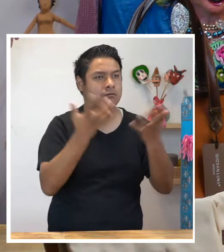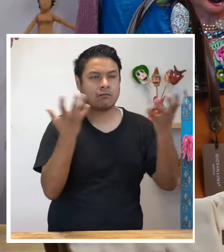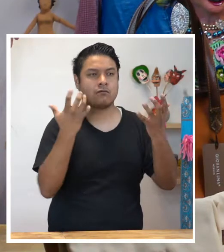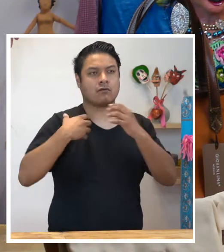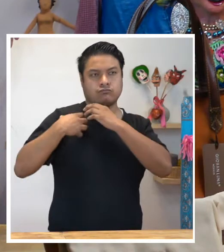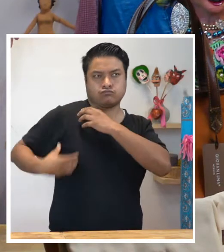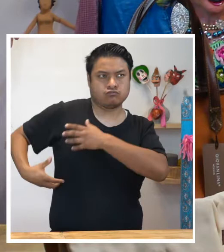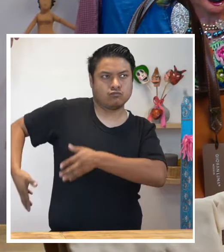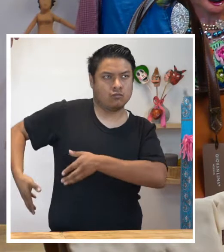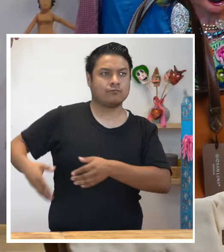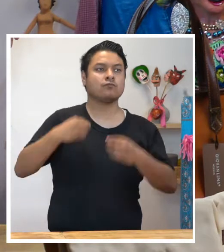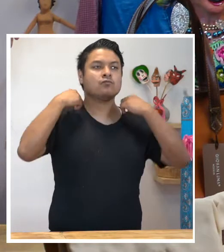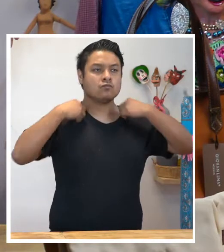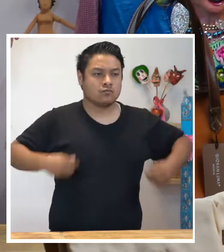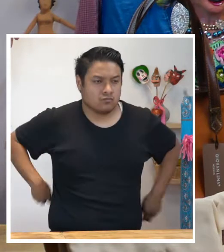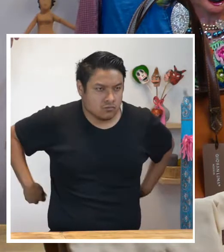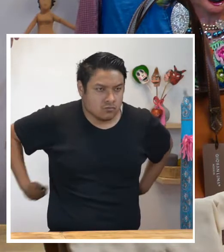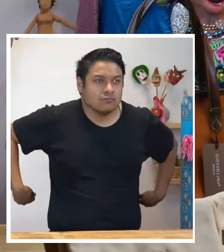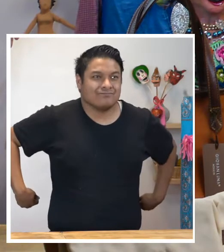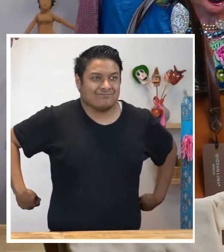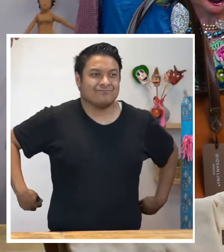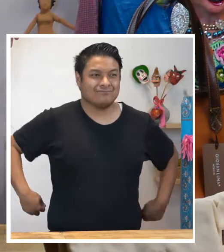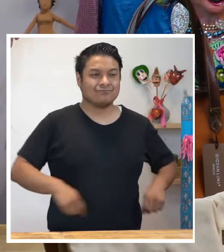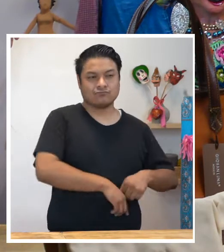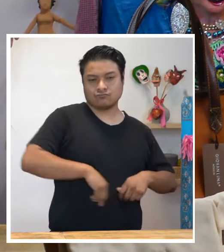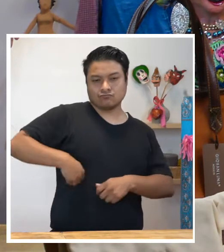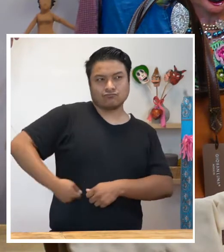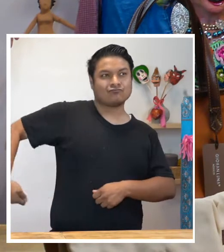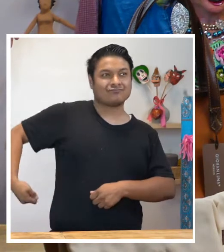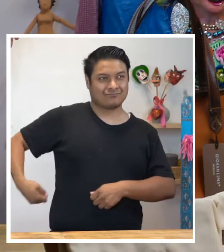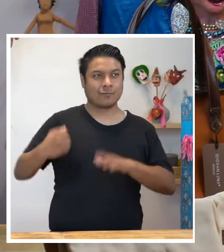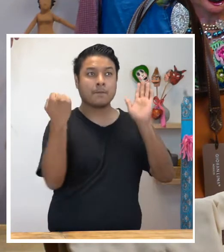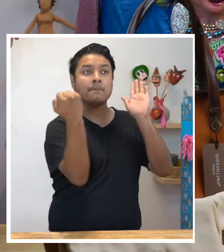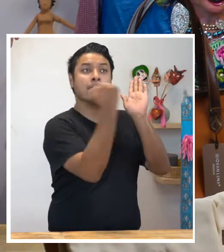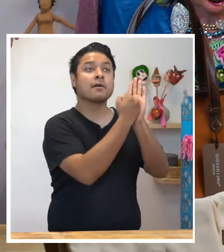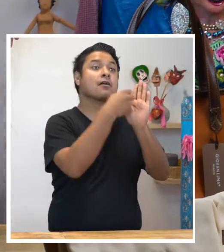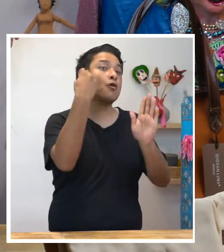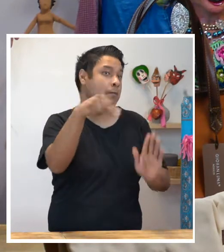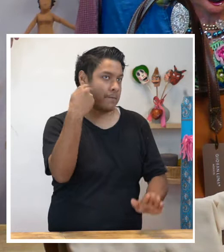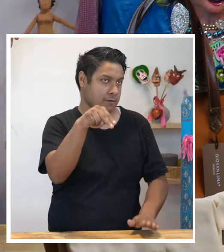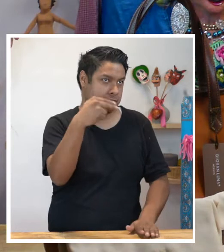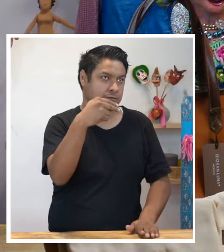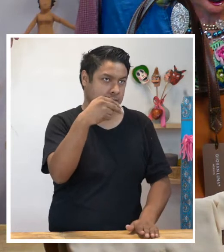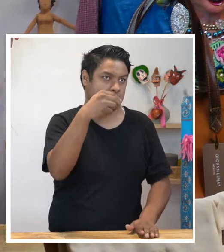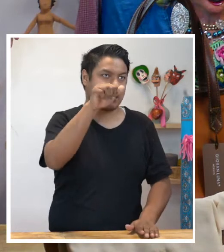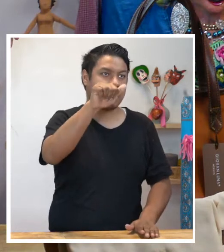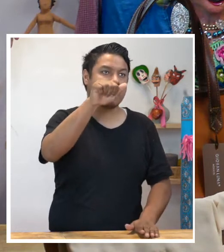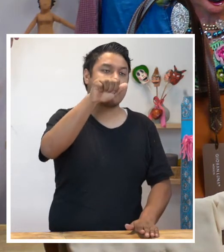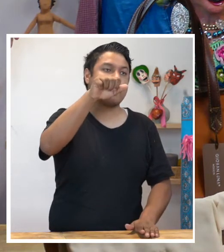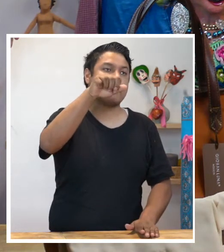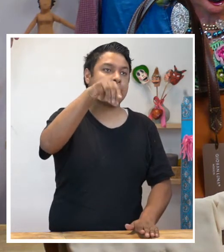mujeres. El día de hoy vamos a hacer unas jaladeras para cajones para que tú en tu